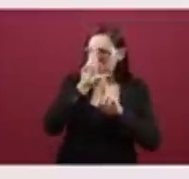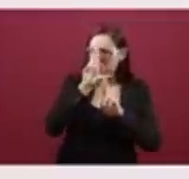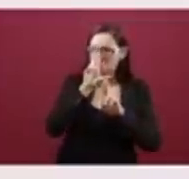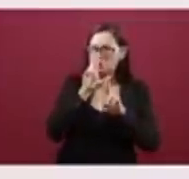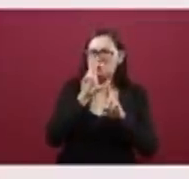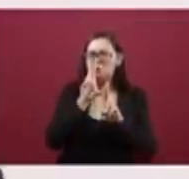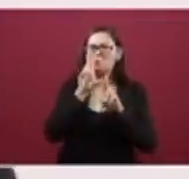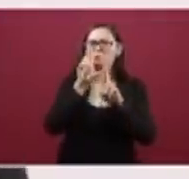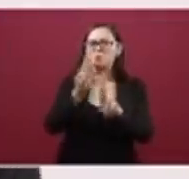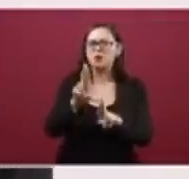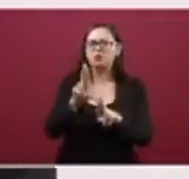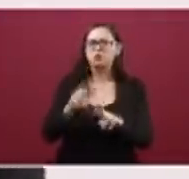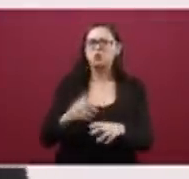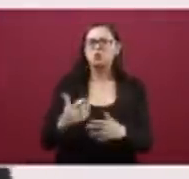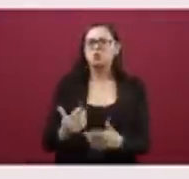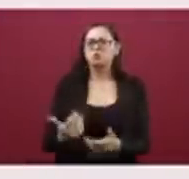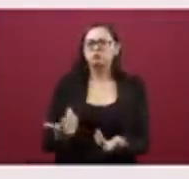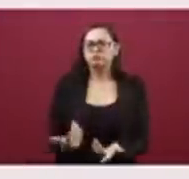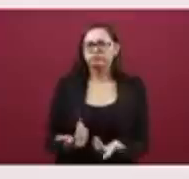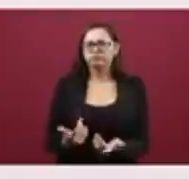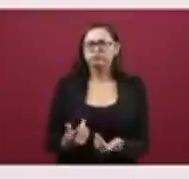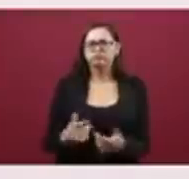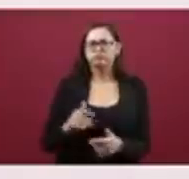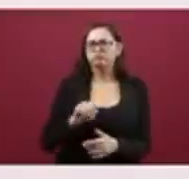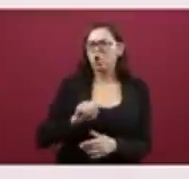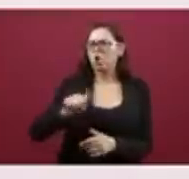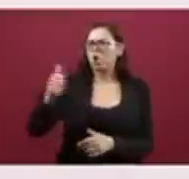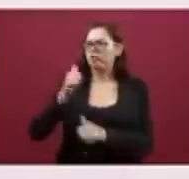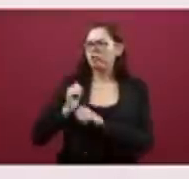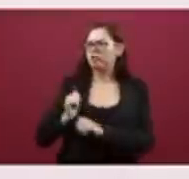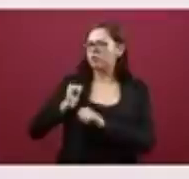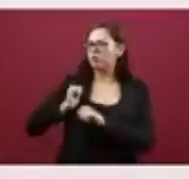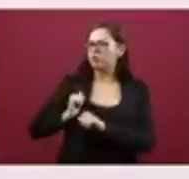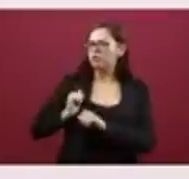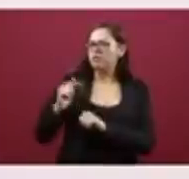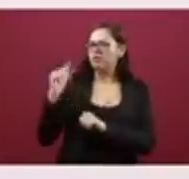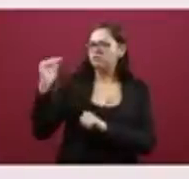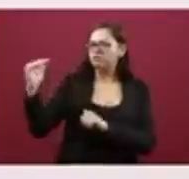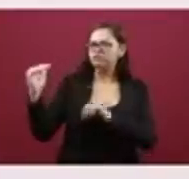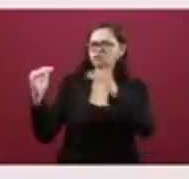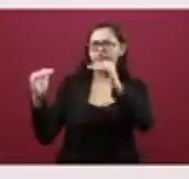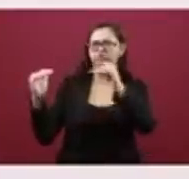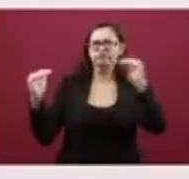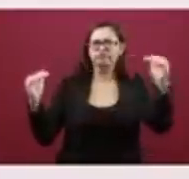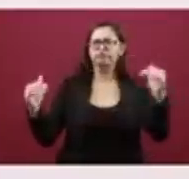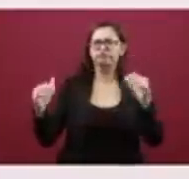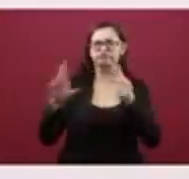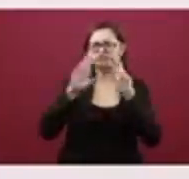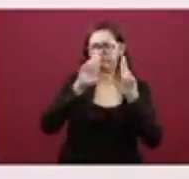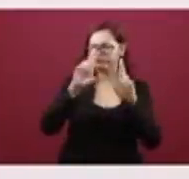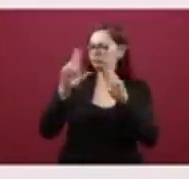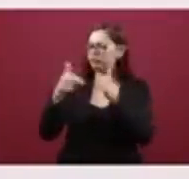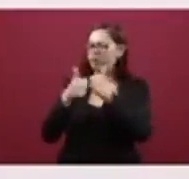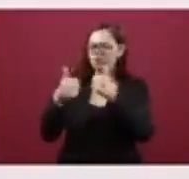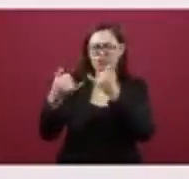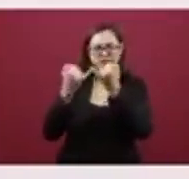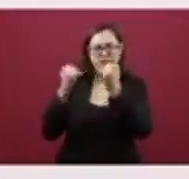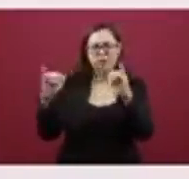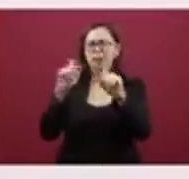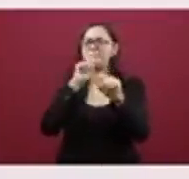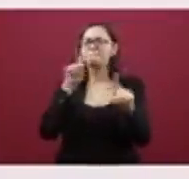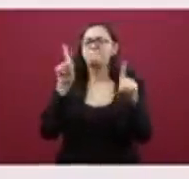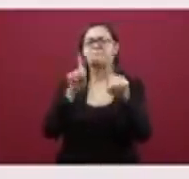las autonomías de los otros poderes y a las autoridades estatales y